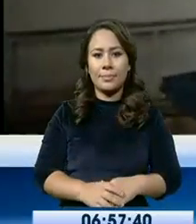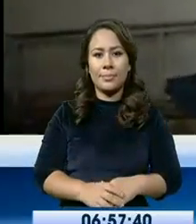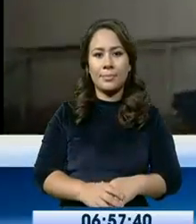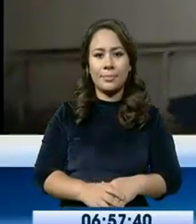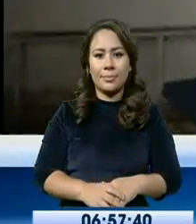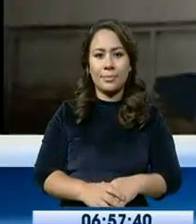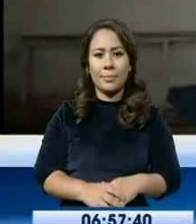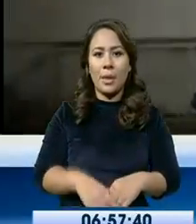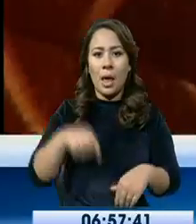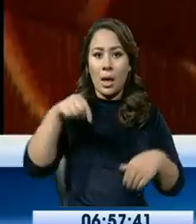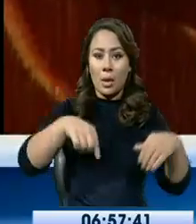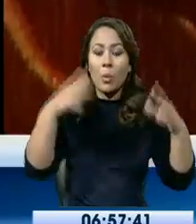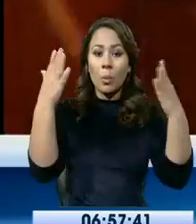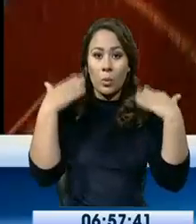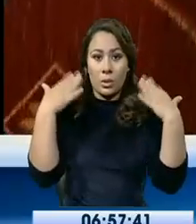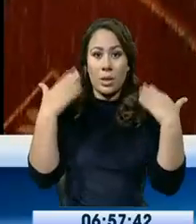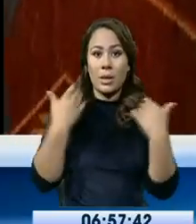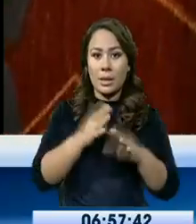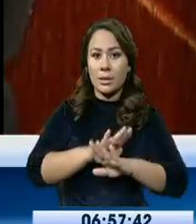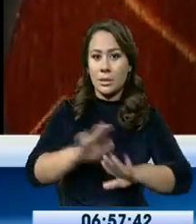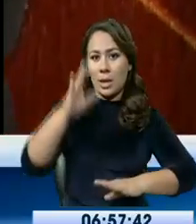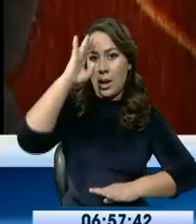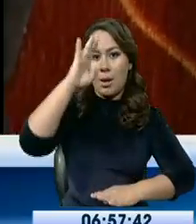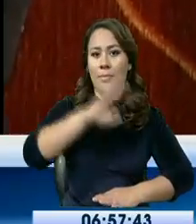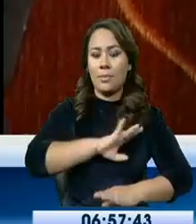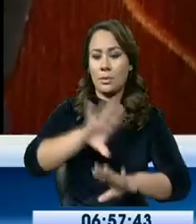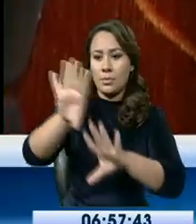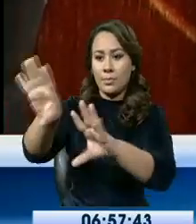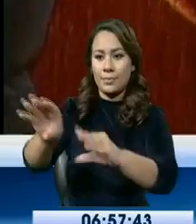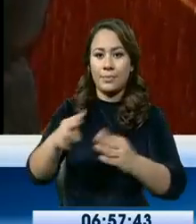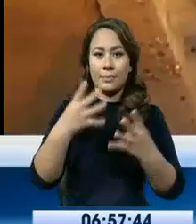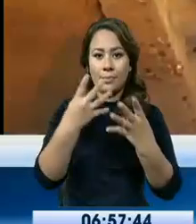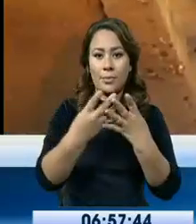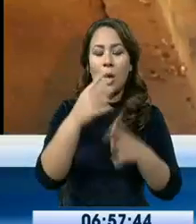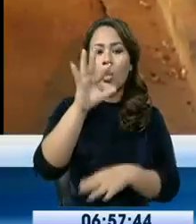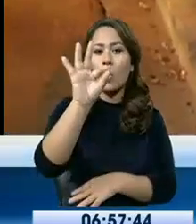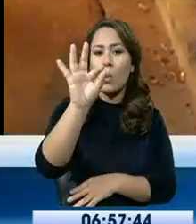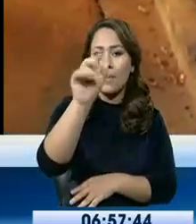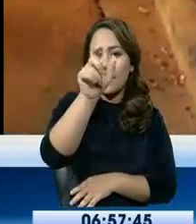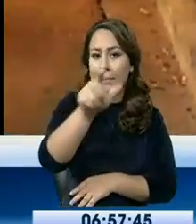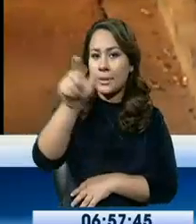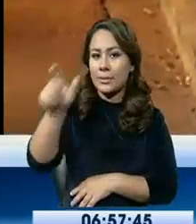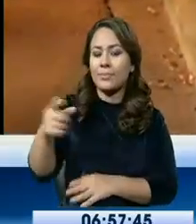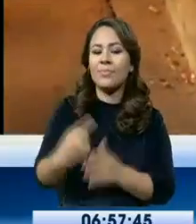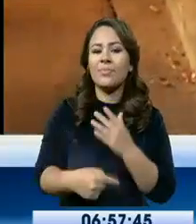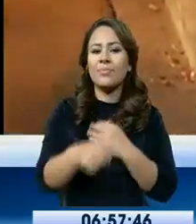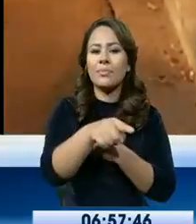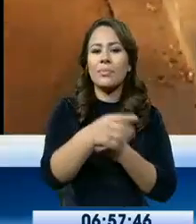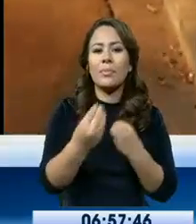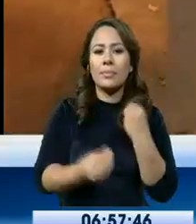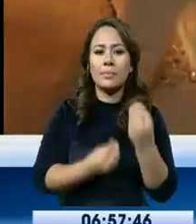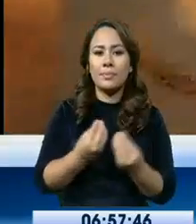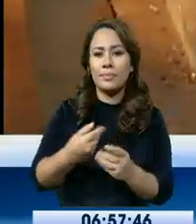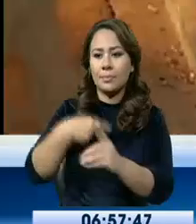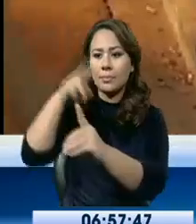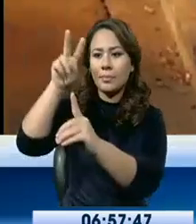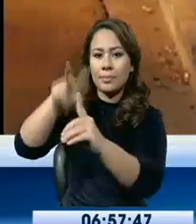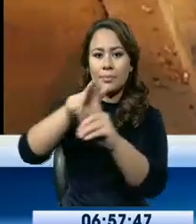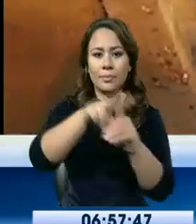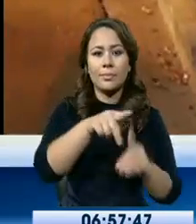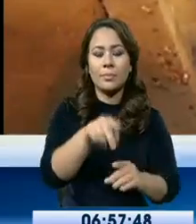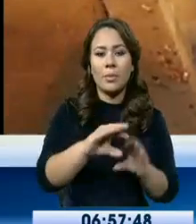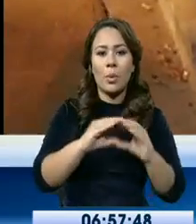Únicamente en Guayaquil, los agentes aprehendieron a 9 personas que integrarían una banda dedicada